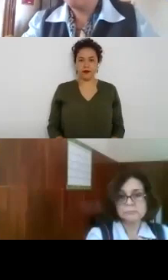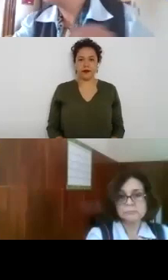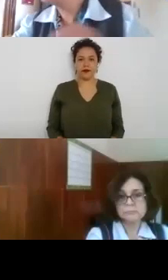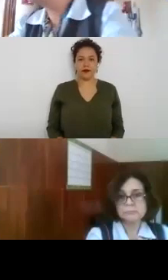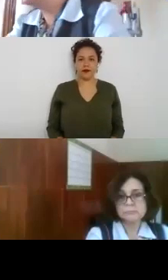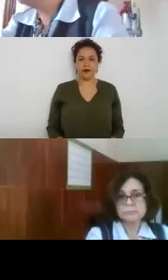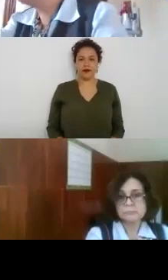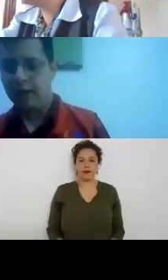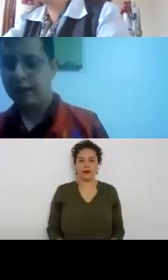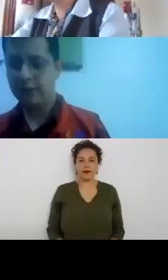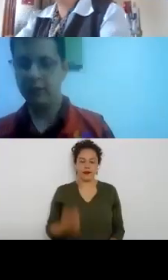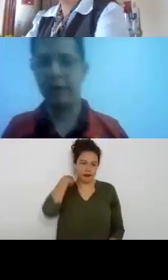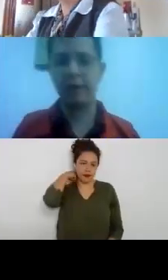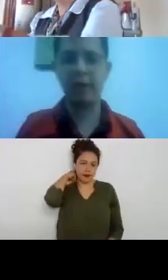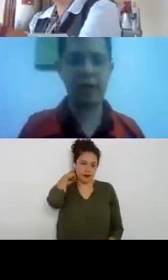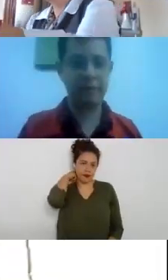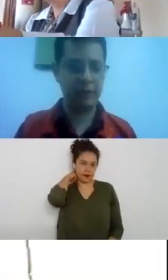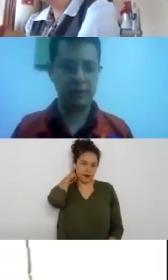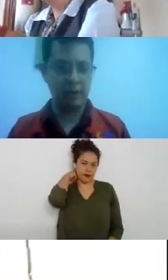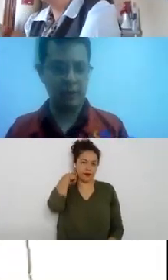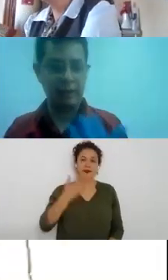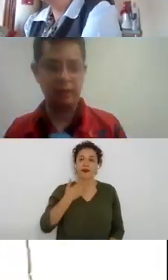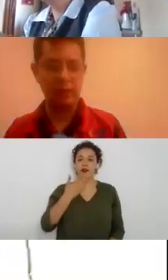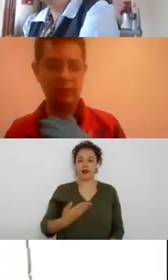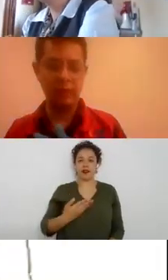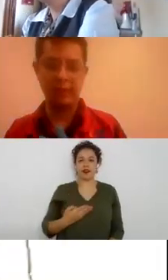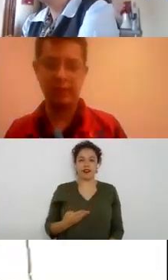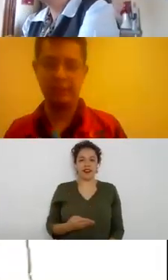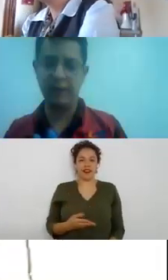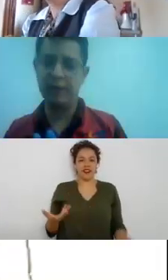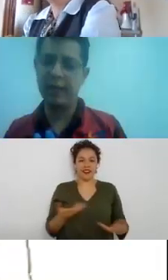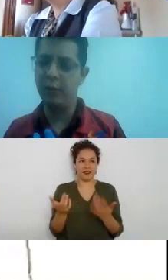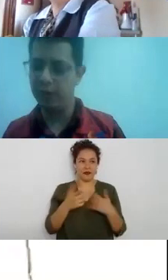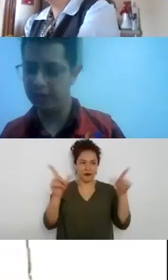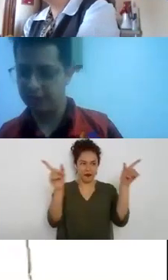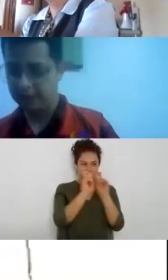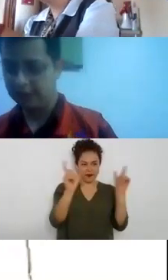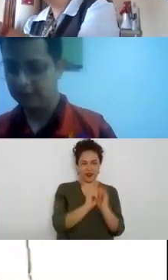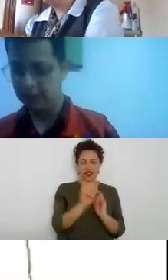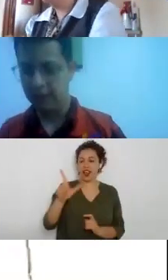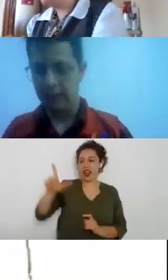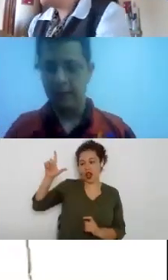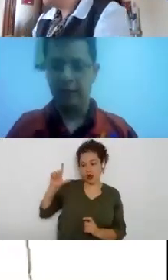Bien. Haciendo una pequeña recapitulación de lo que se vio el día lunes,